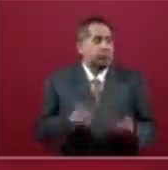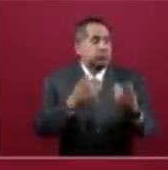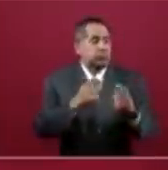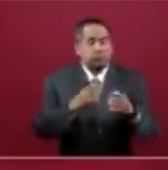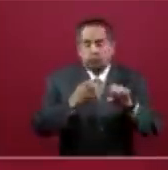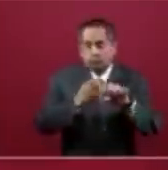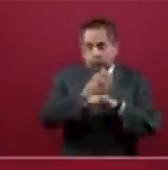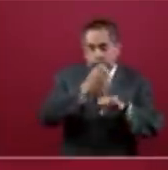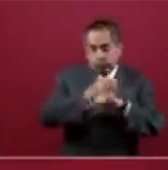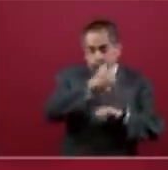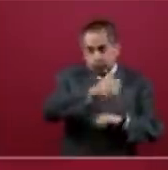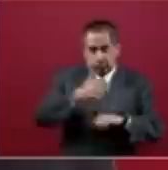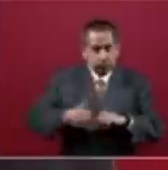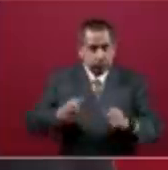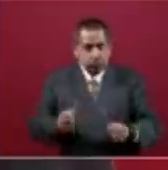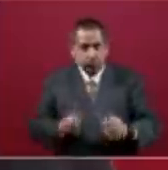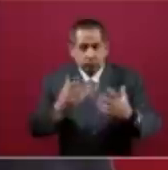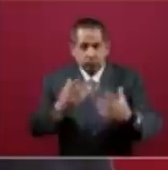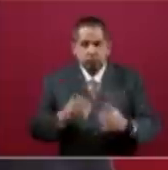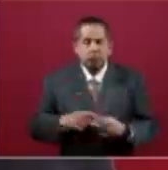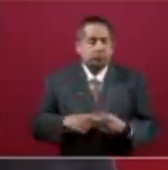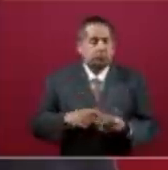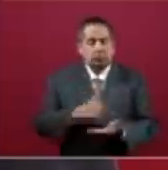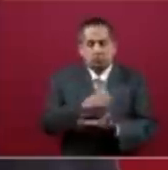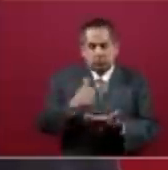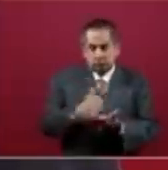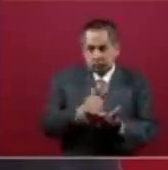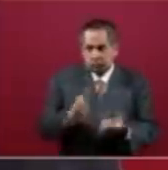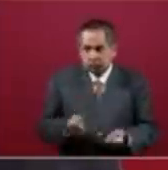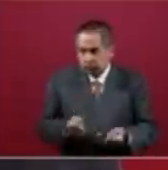entidad? ¿Cuántos por ciudad?